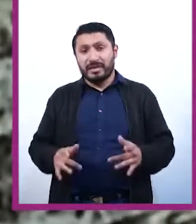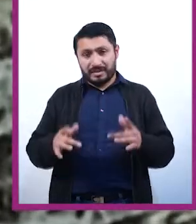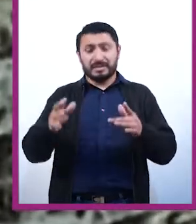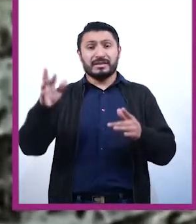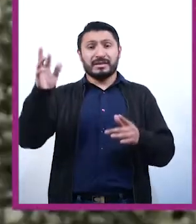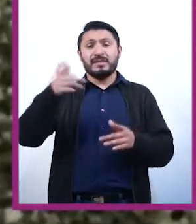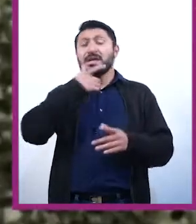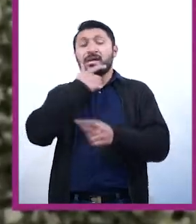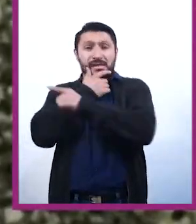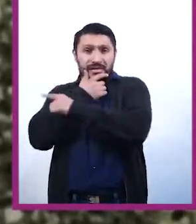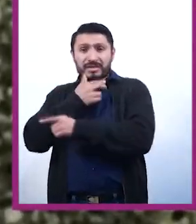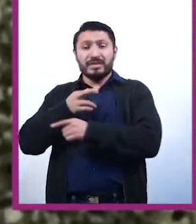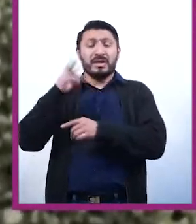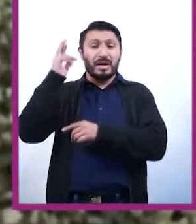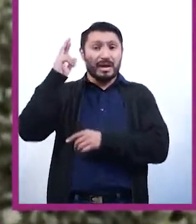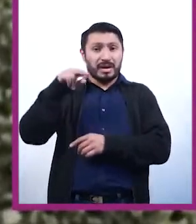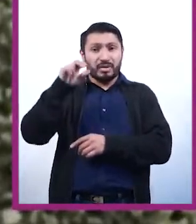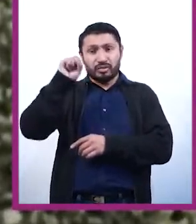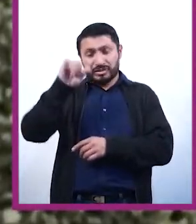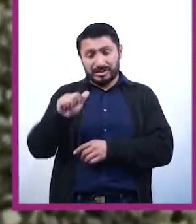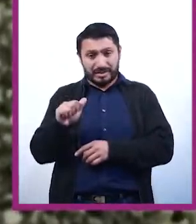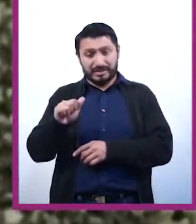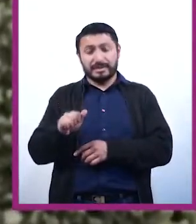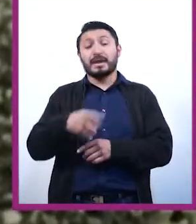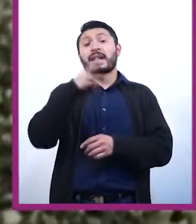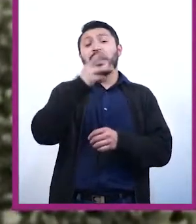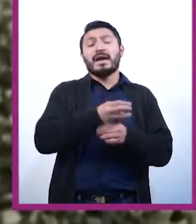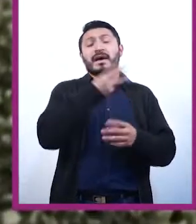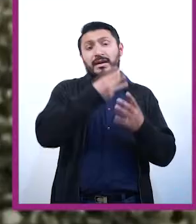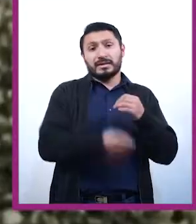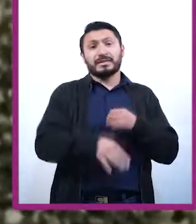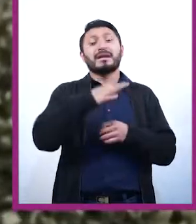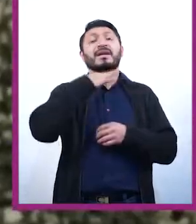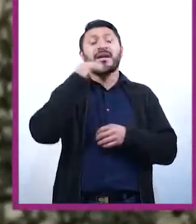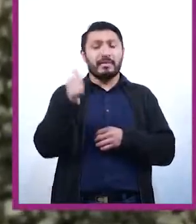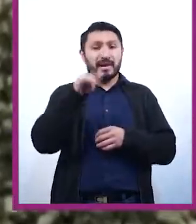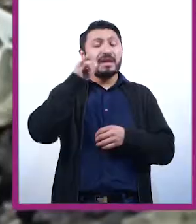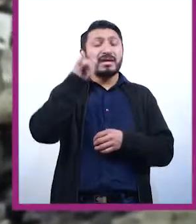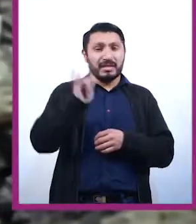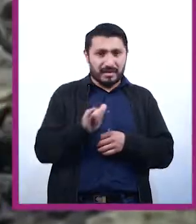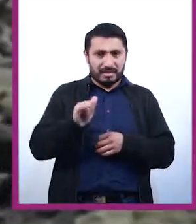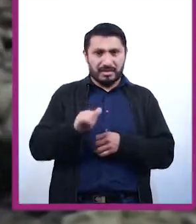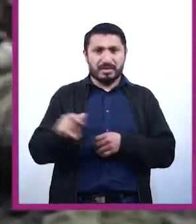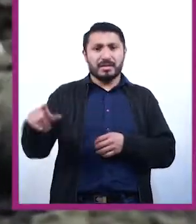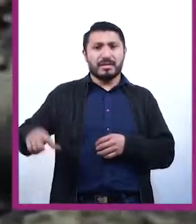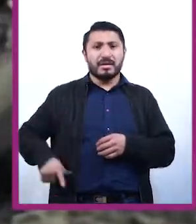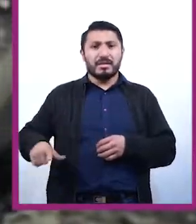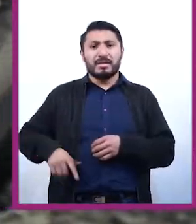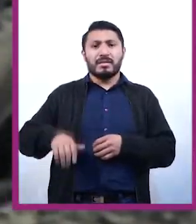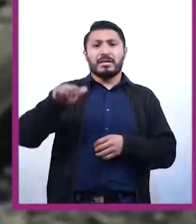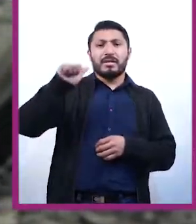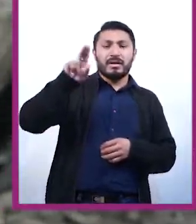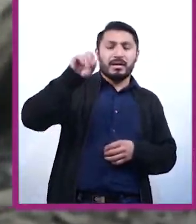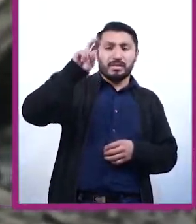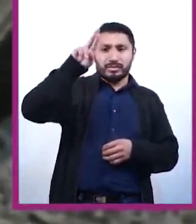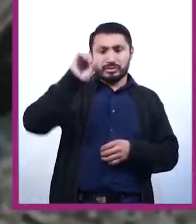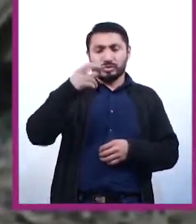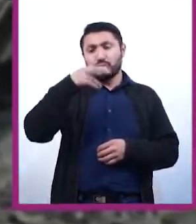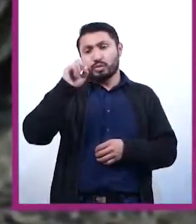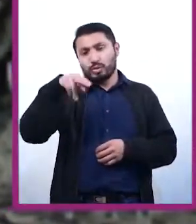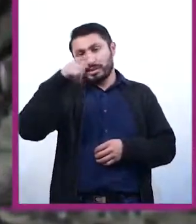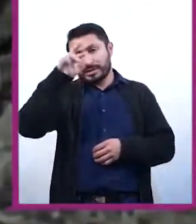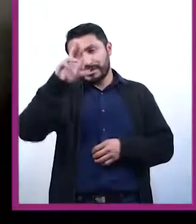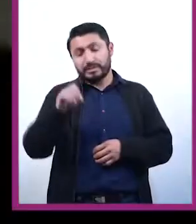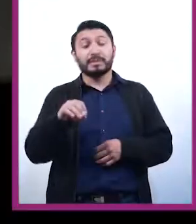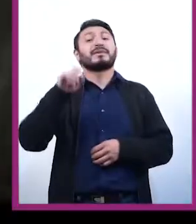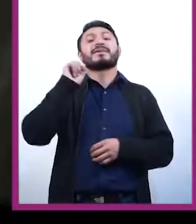Francia, Reino Unido y Rusia a la cabeza, y la Triple Alianza, integrada por Alemania, Italia y el Imperio